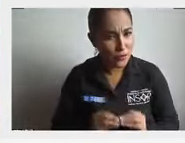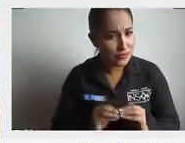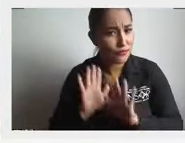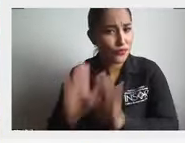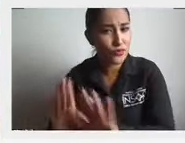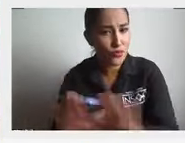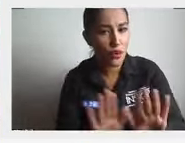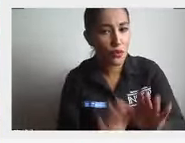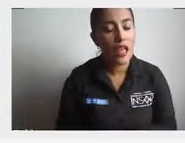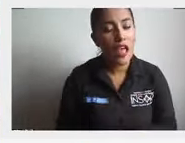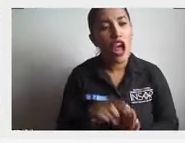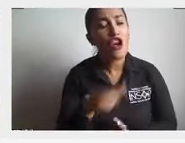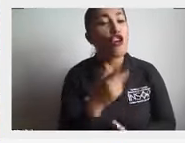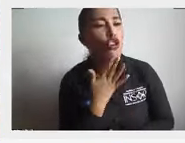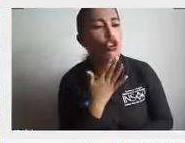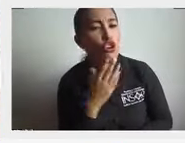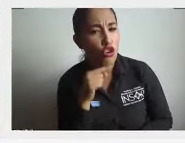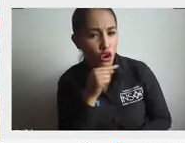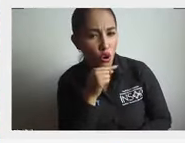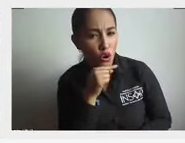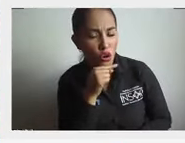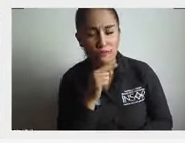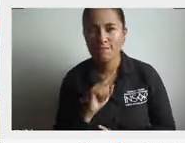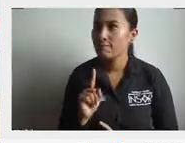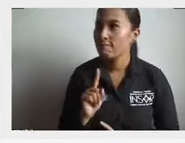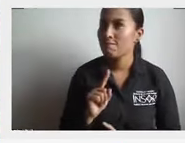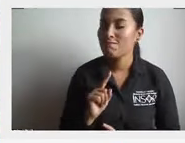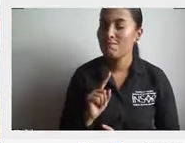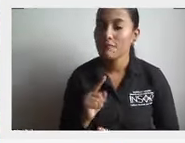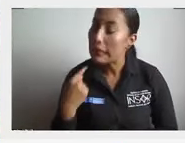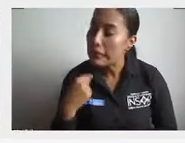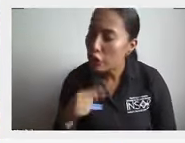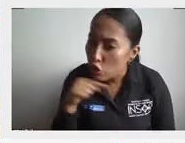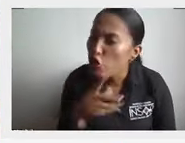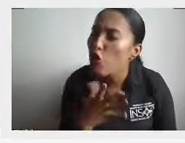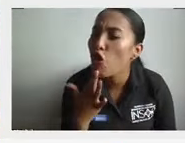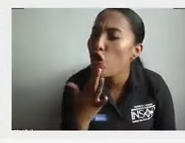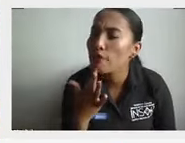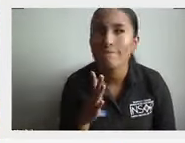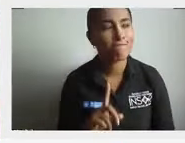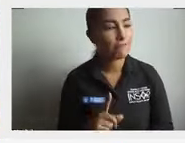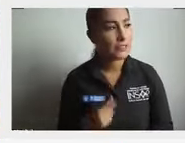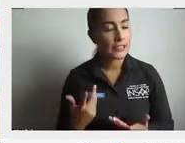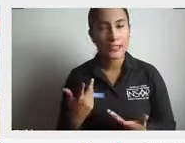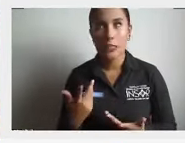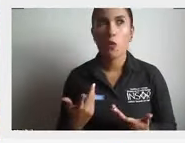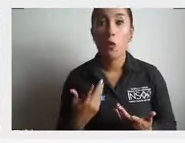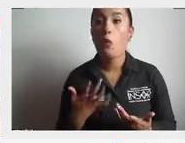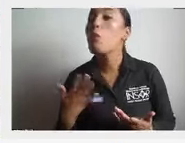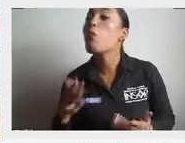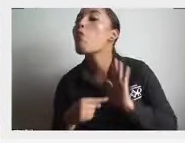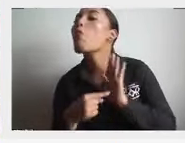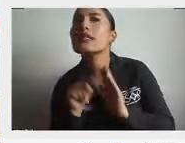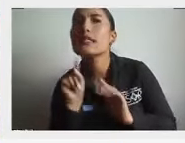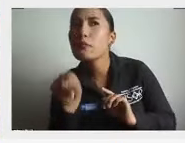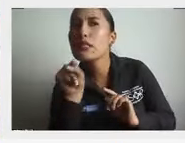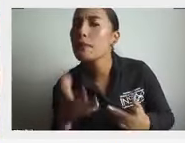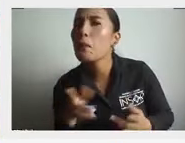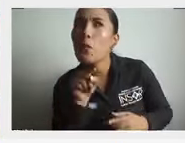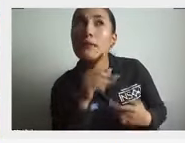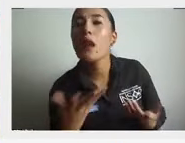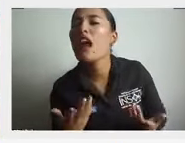¿de qué otra forma puedo ver? ¿Me lo señala? O sea, ¿cómo puedo hacer para que de diferentes formas